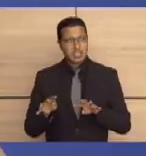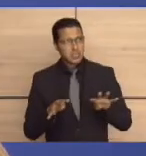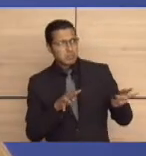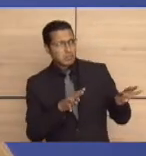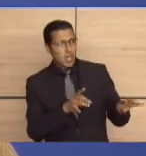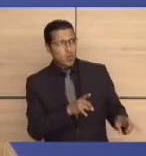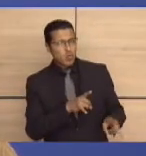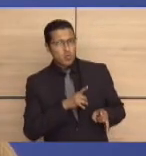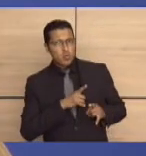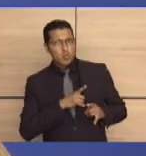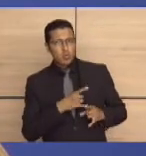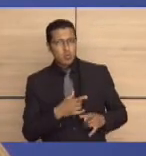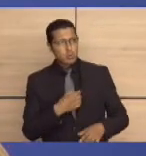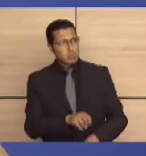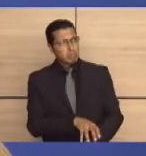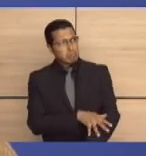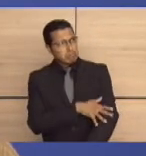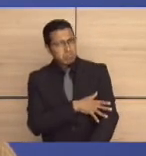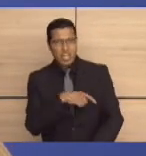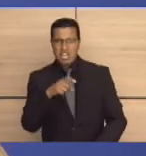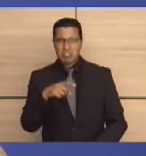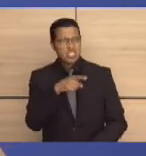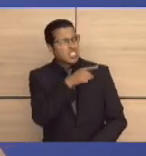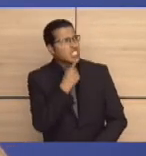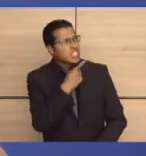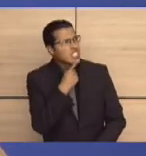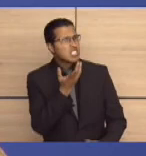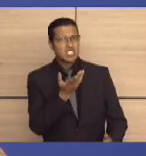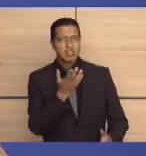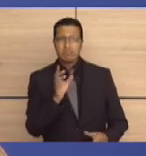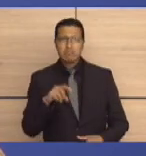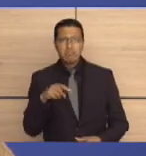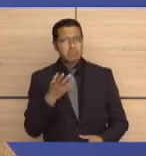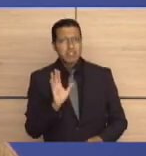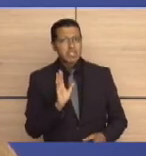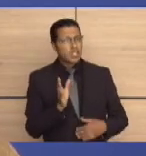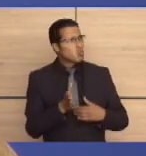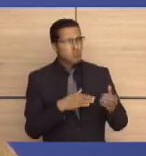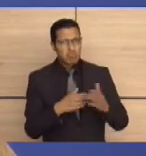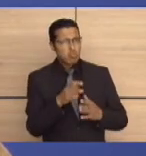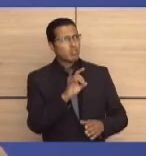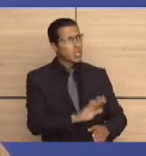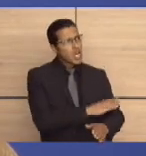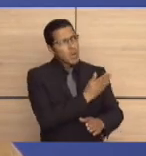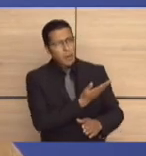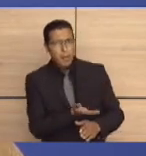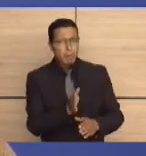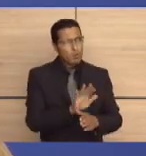que uno, sí, hace, y no necesitan entender lo que estaban diciendo en